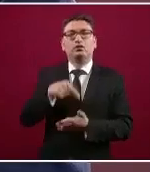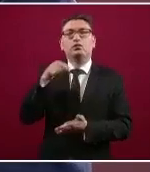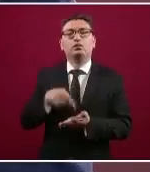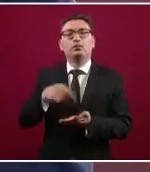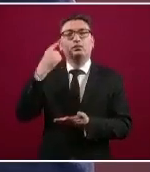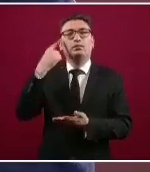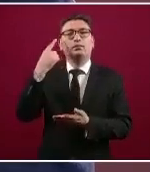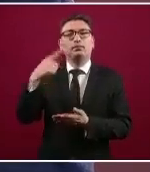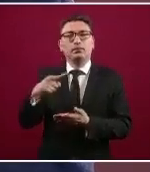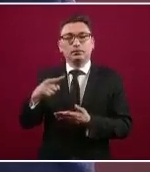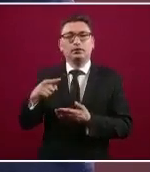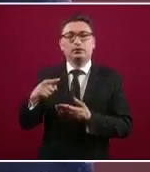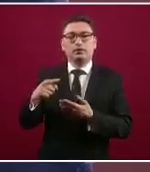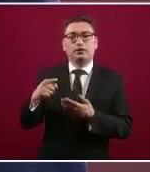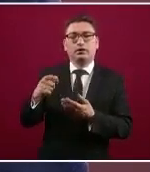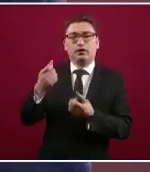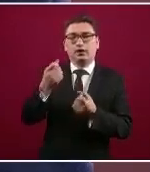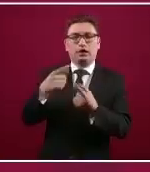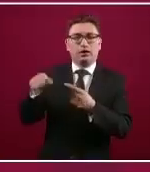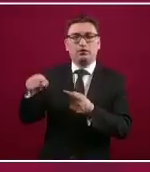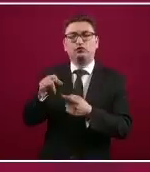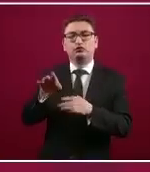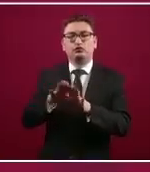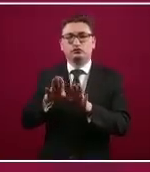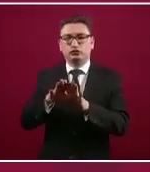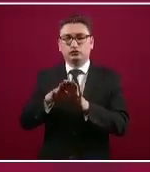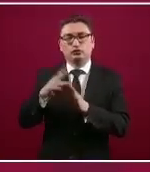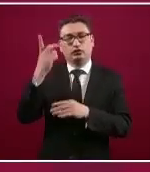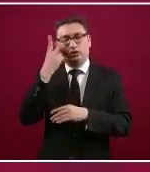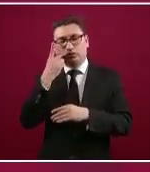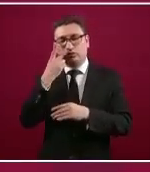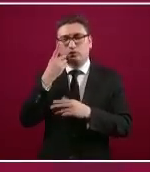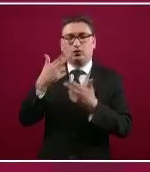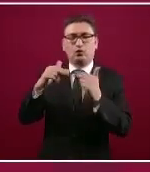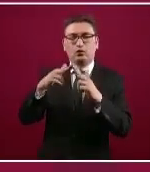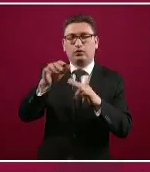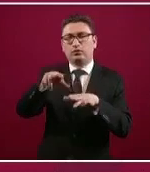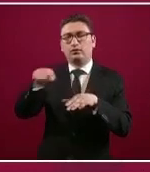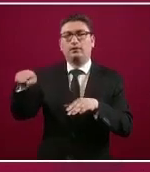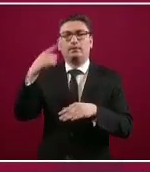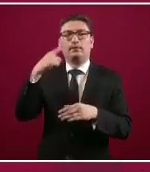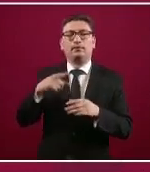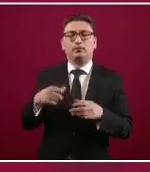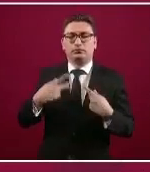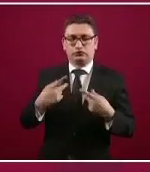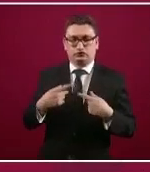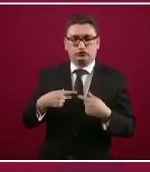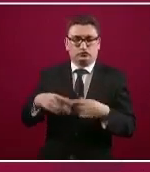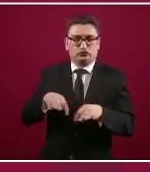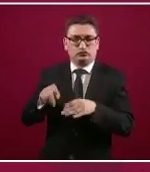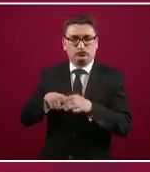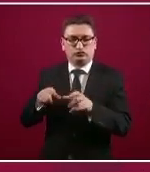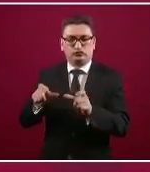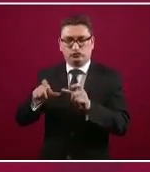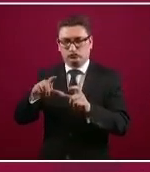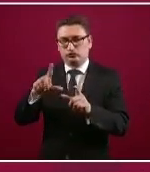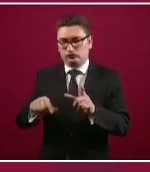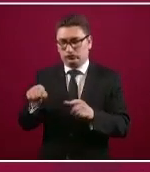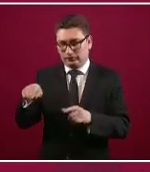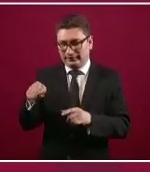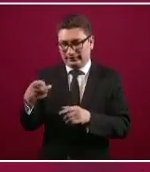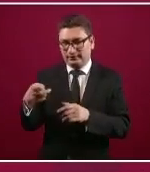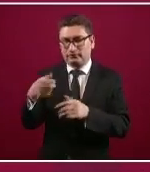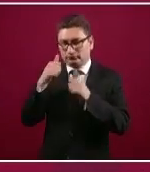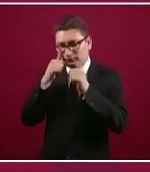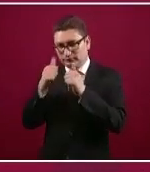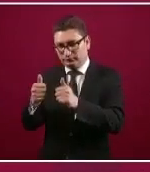para albergues o dormitorios para elementos. Eso se está atendiendo. Y